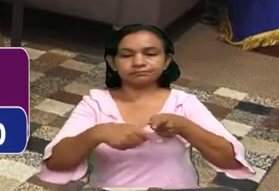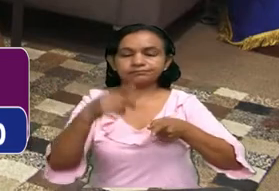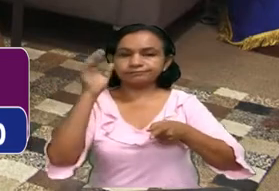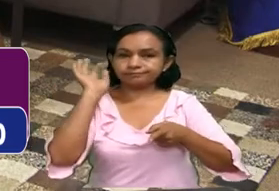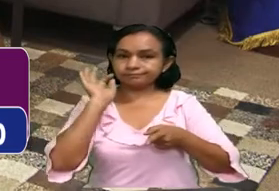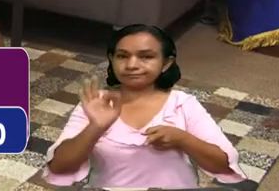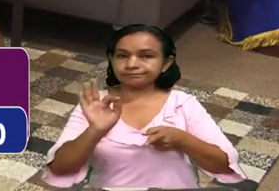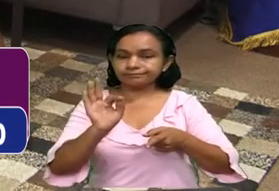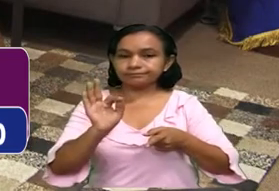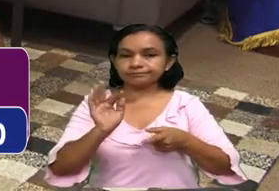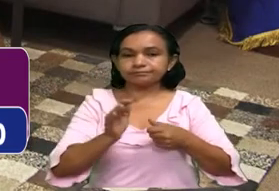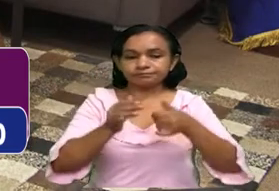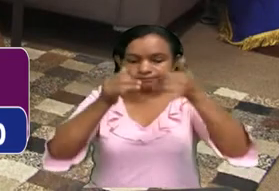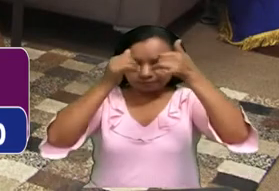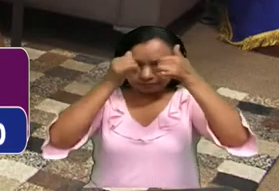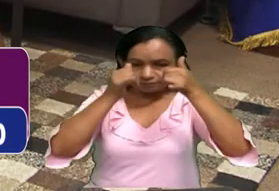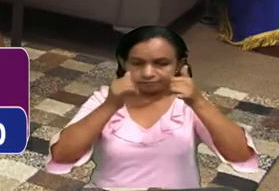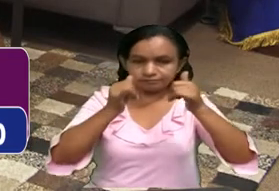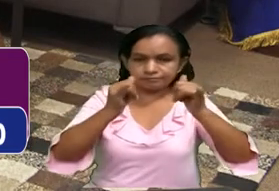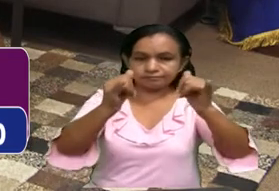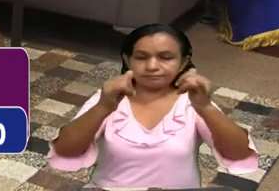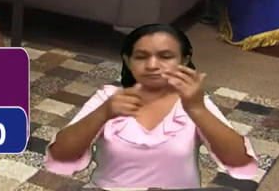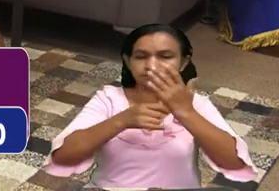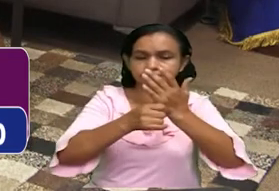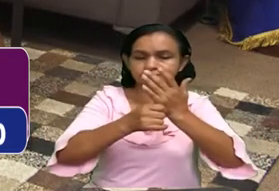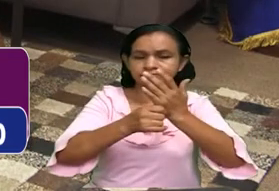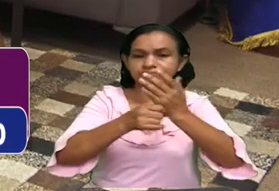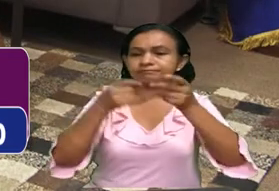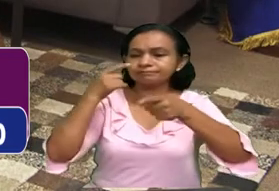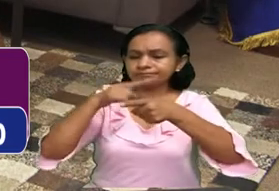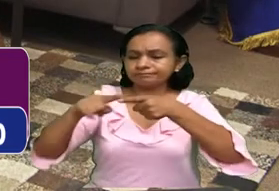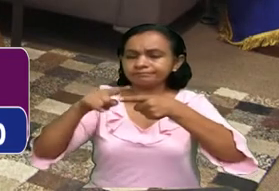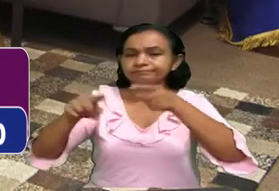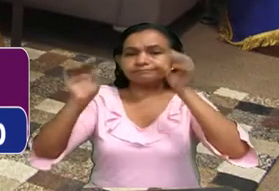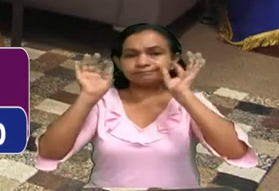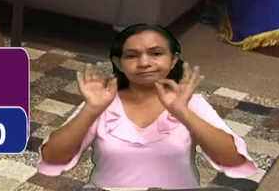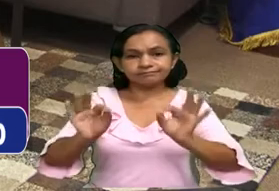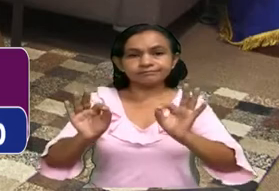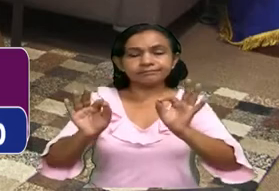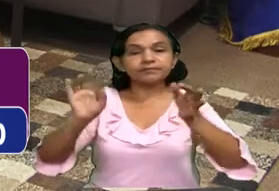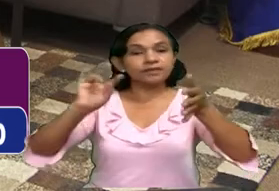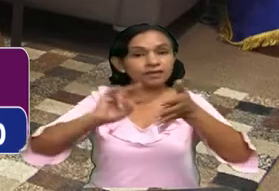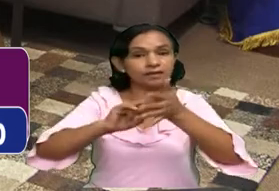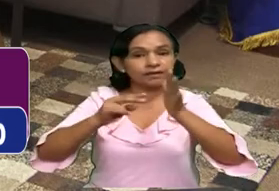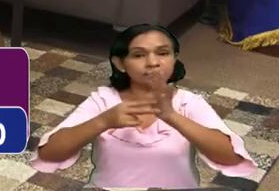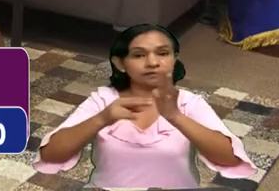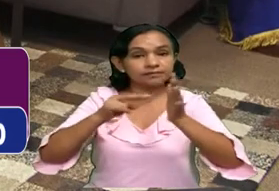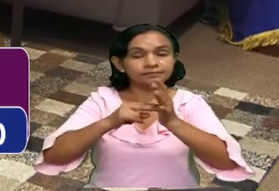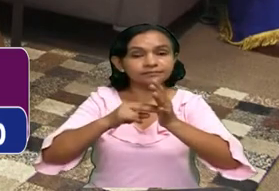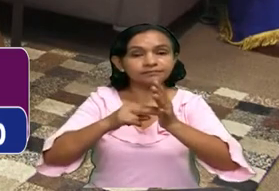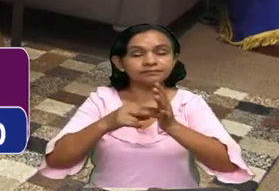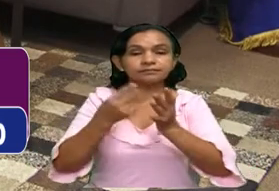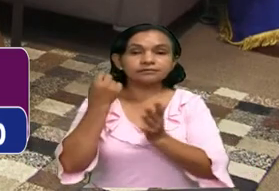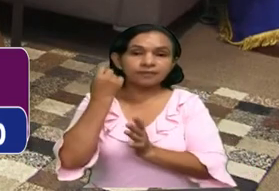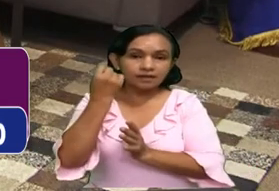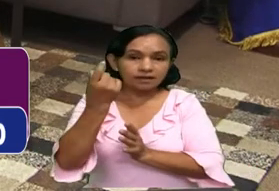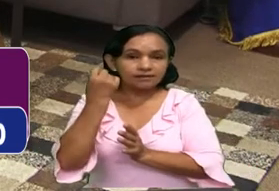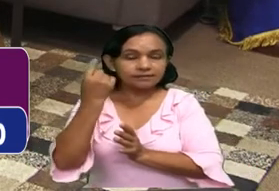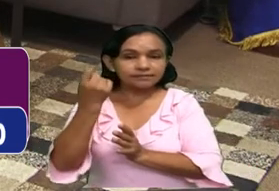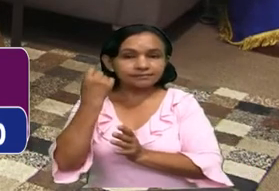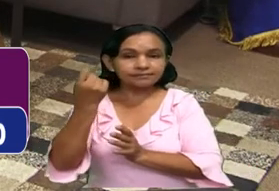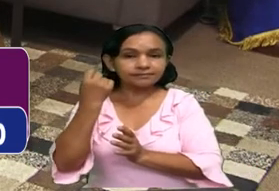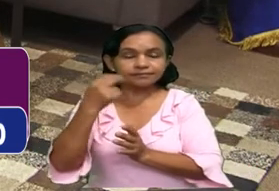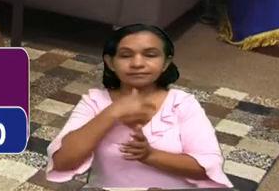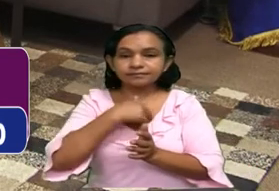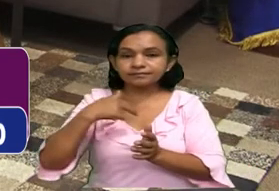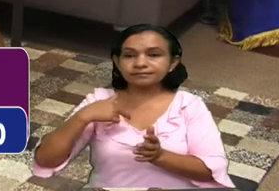Si produzco ganado de calidad, debe ser pagado tal. Entonces, en ese sentido es donde todavía no hemos logrado